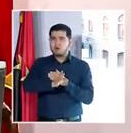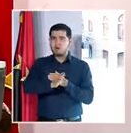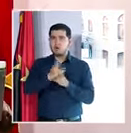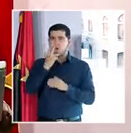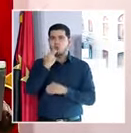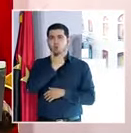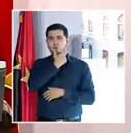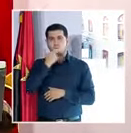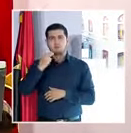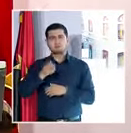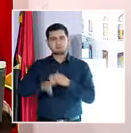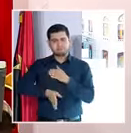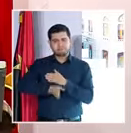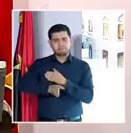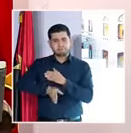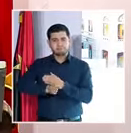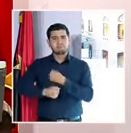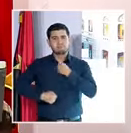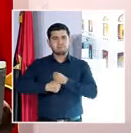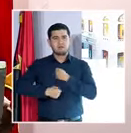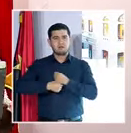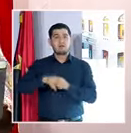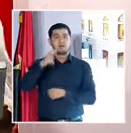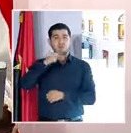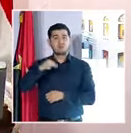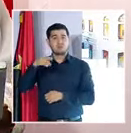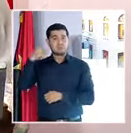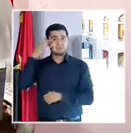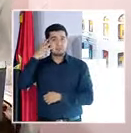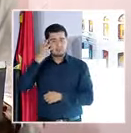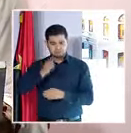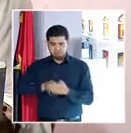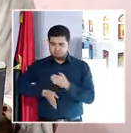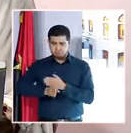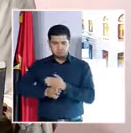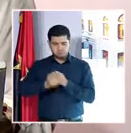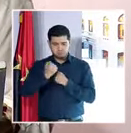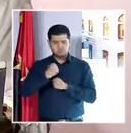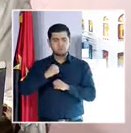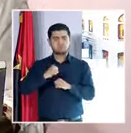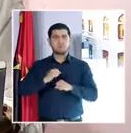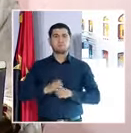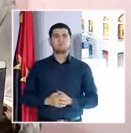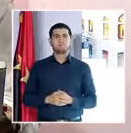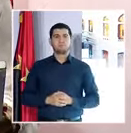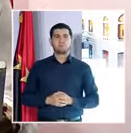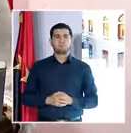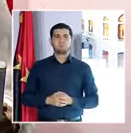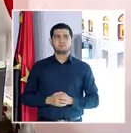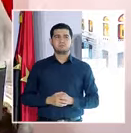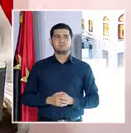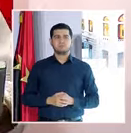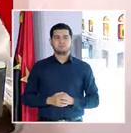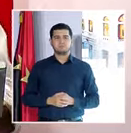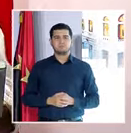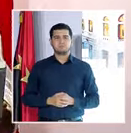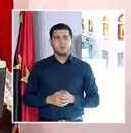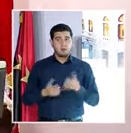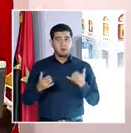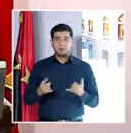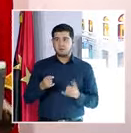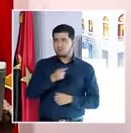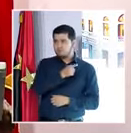santandereanos. Hoy quiero hacer un llamado a todos los que me acompañan en la